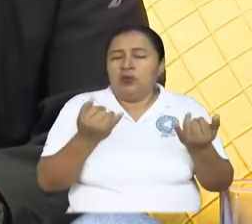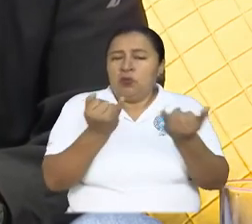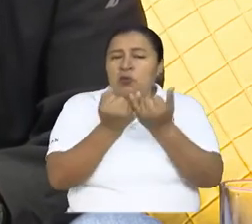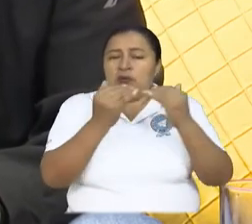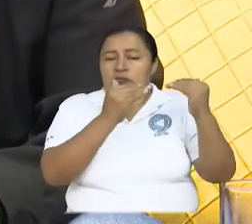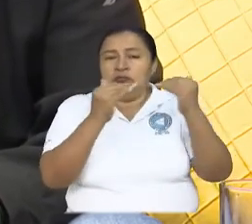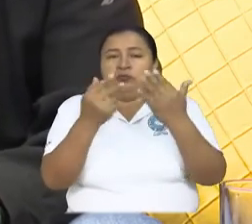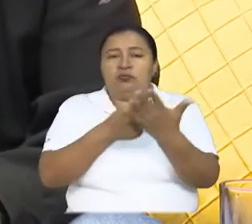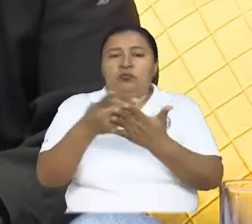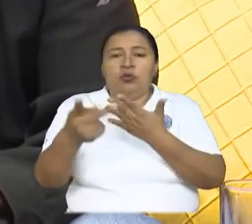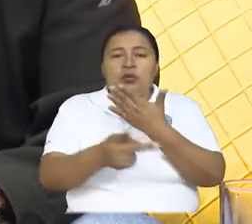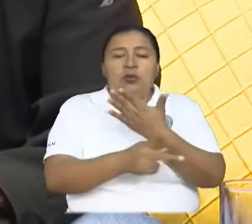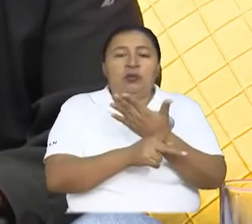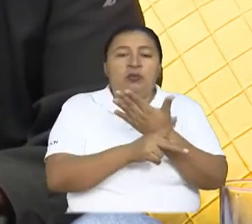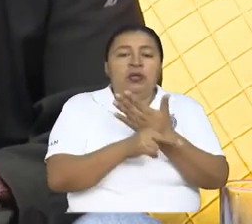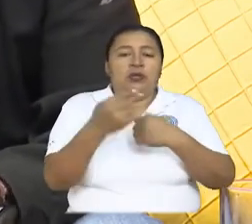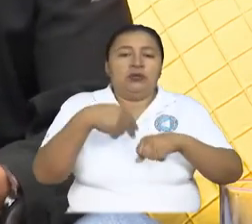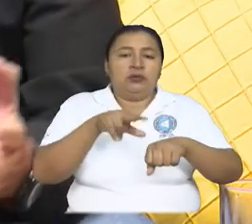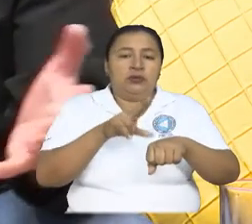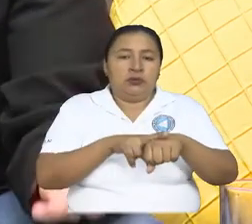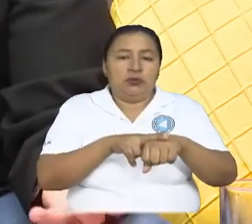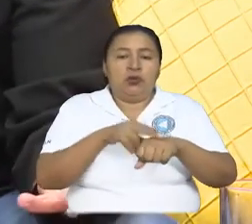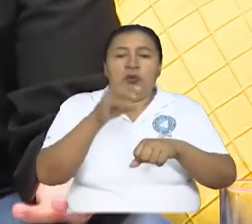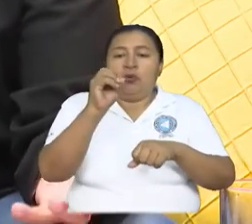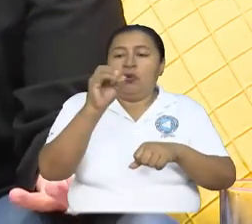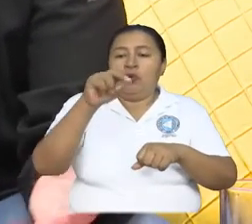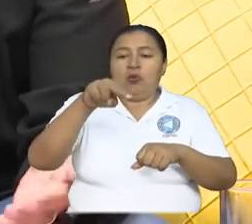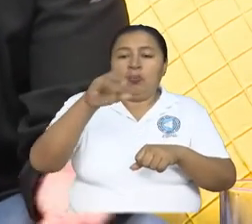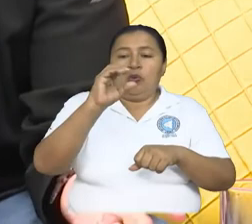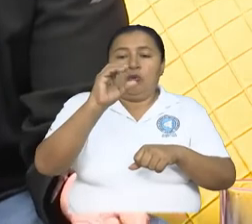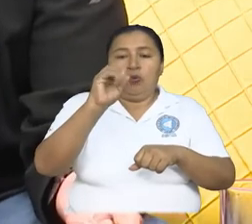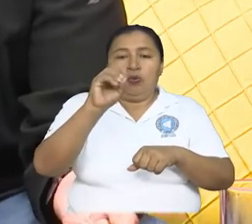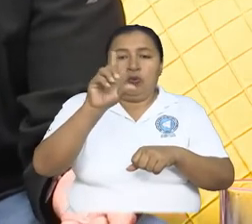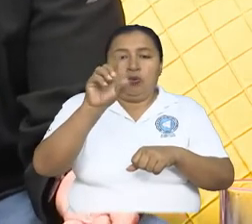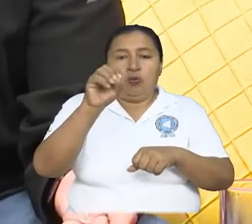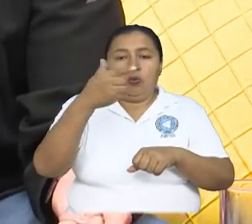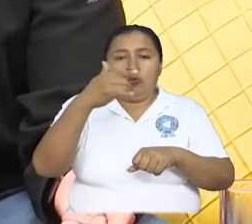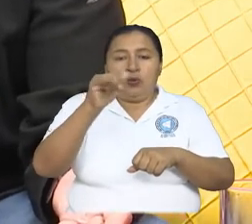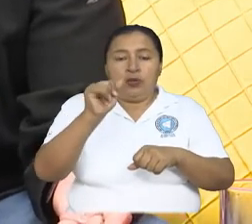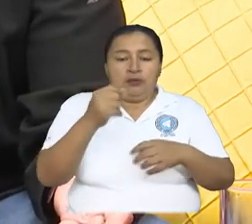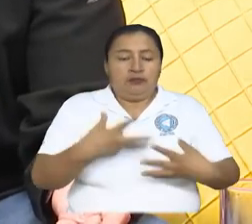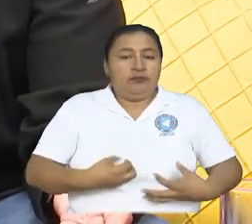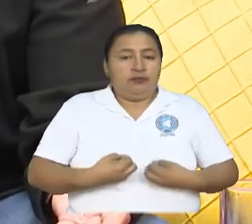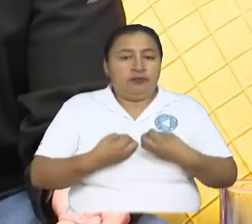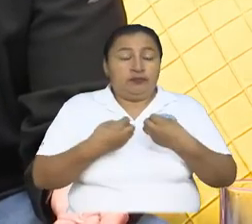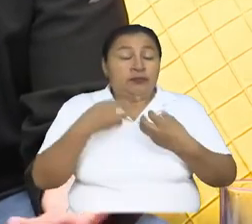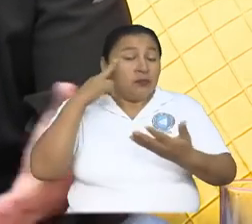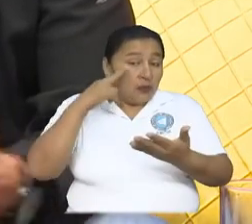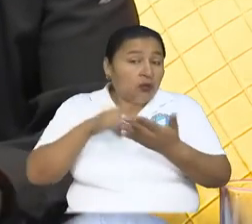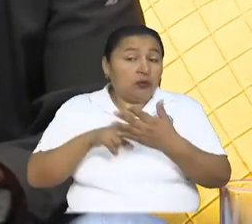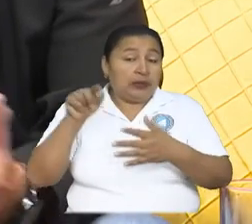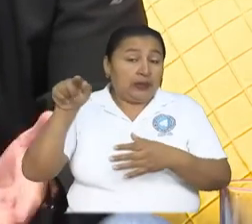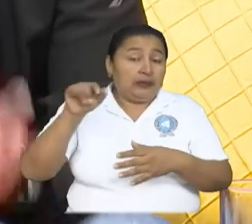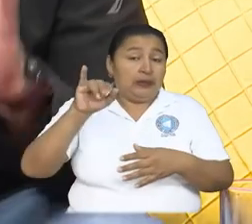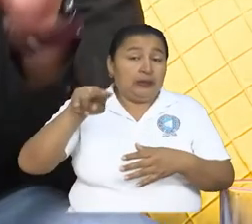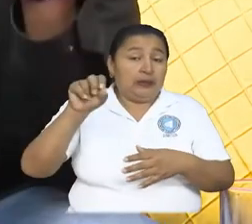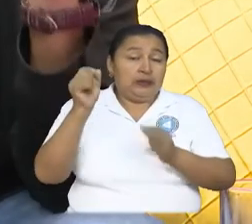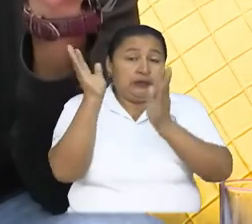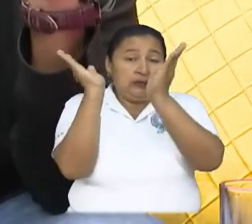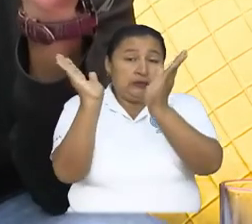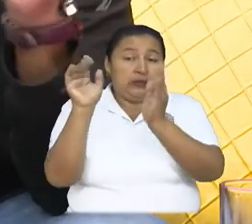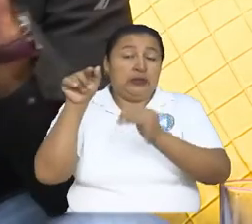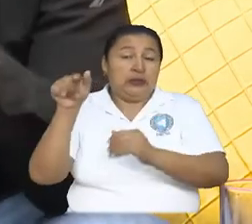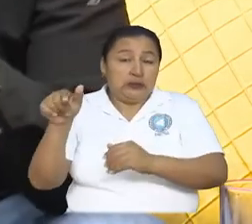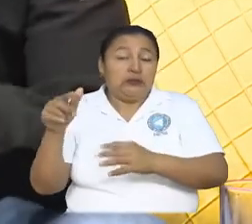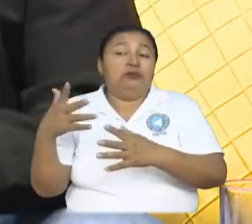programa nacional de oncología recuerde que recordad que en el links digamos carga